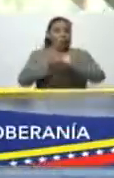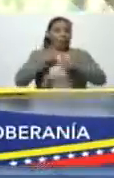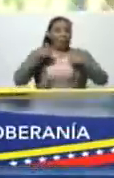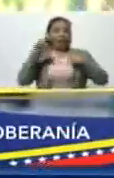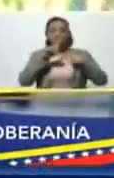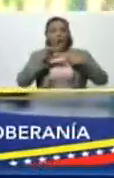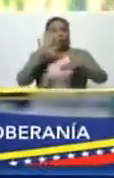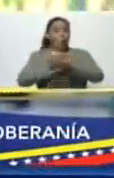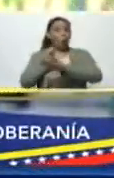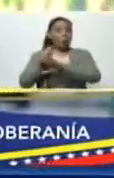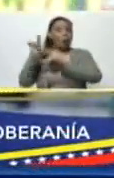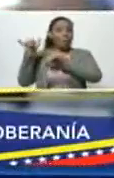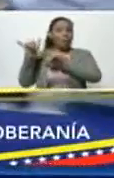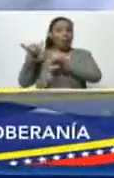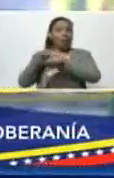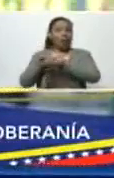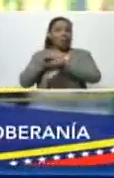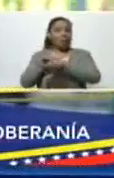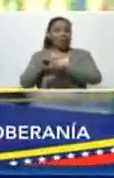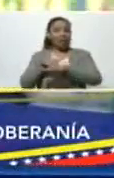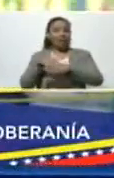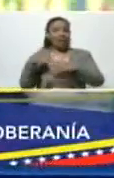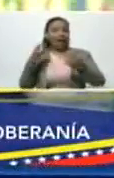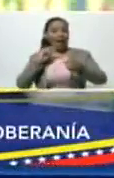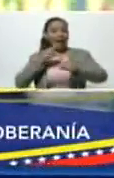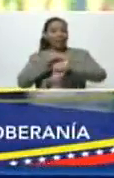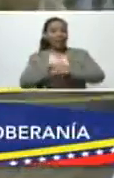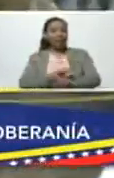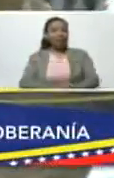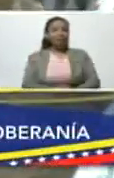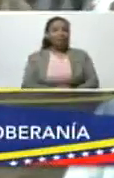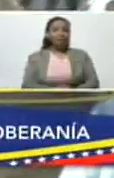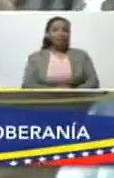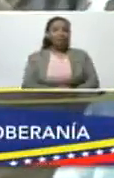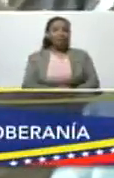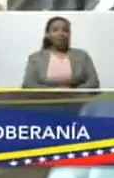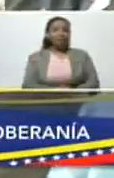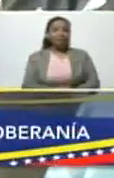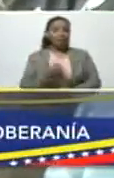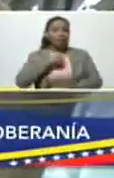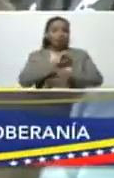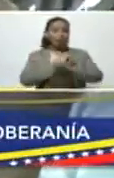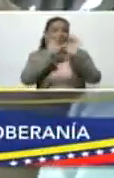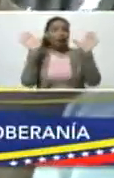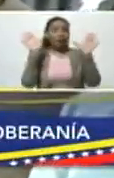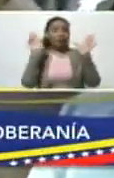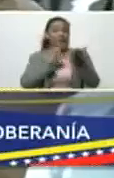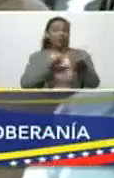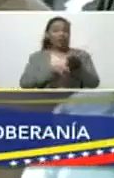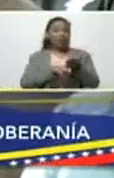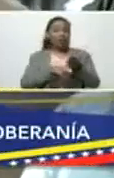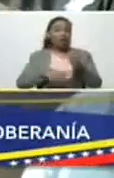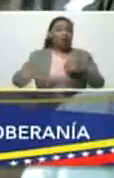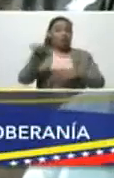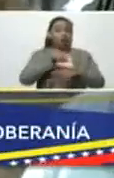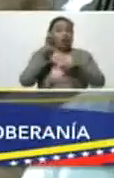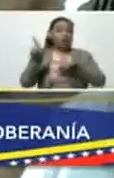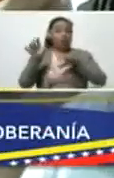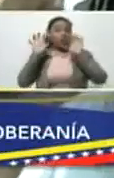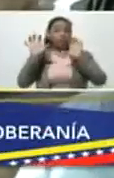Sería culpa de la ministra, a Héctor Rodríguez. Vamos a estar claros, ¿verdad? Todo esto son chistes, ¿verdad?